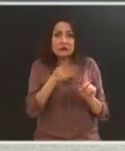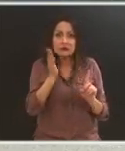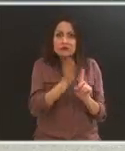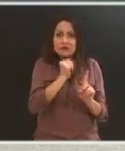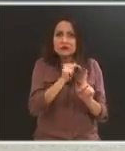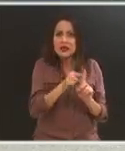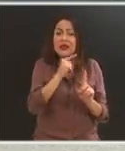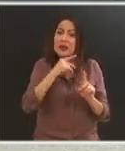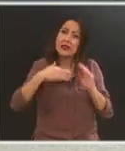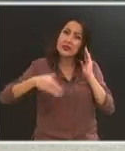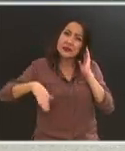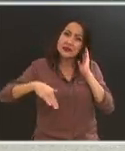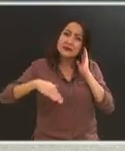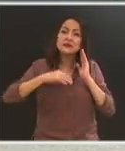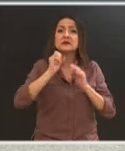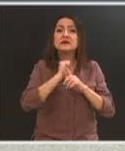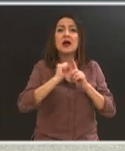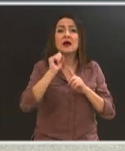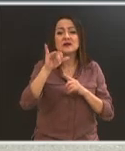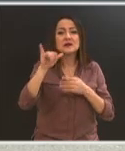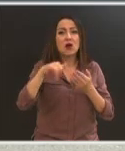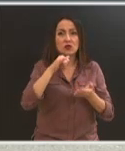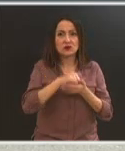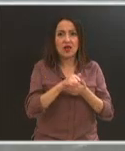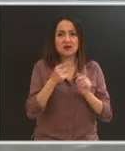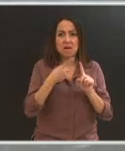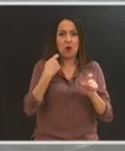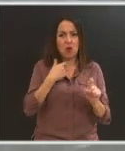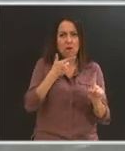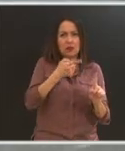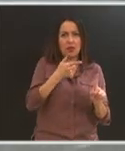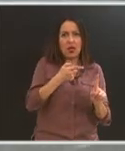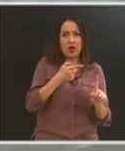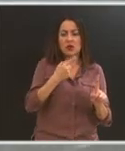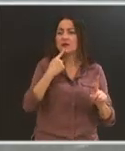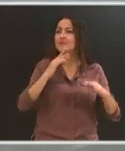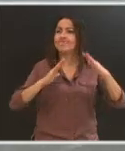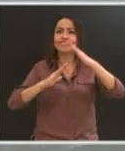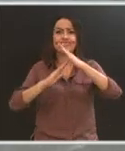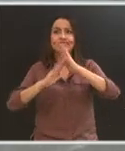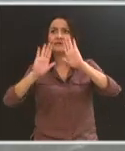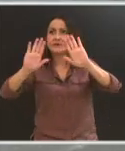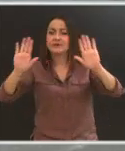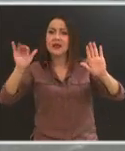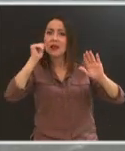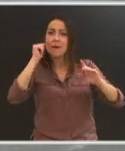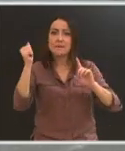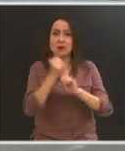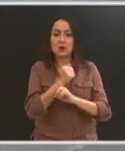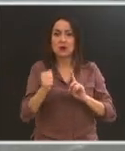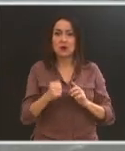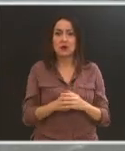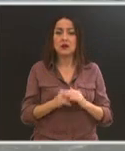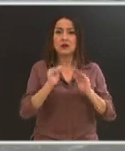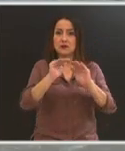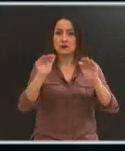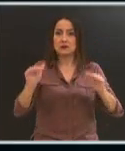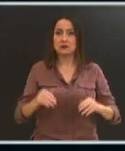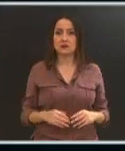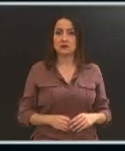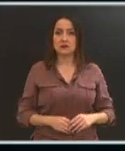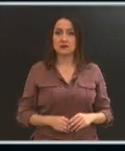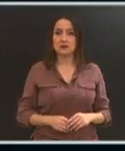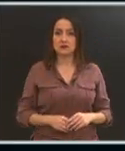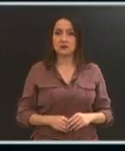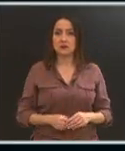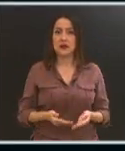asesinato de un DJ en San José organizan una vigilia para solicitar el alto de la violencia. Hoy nuevamente hago ese llamado y